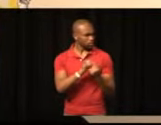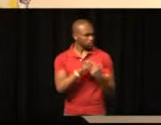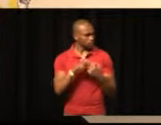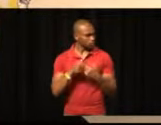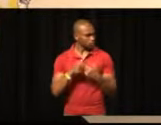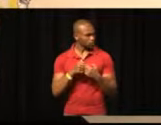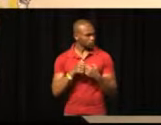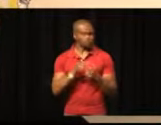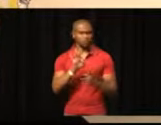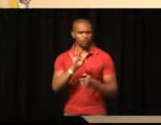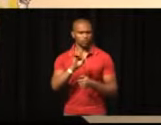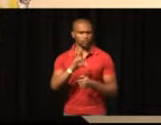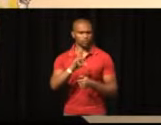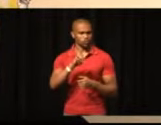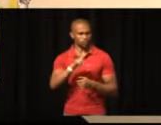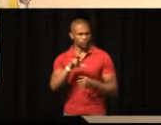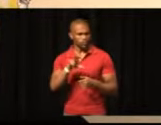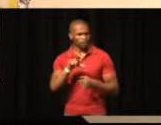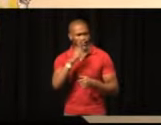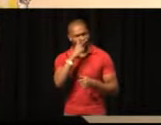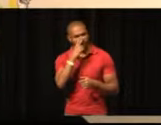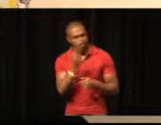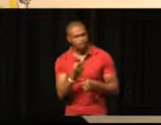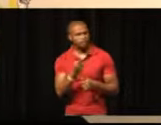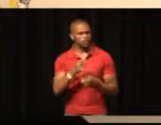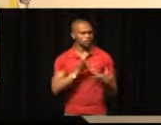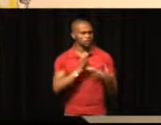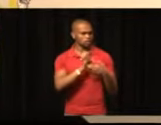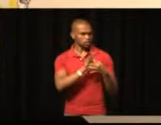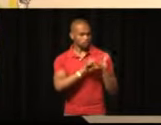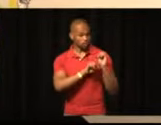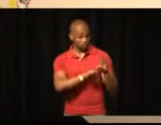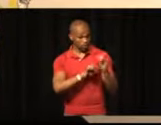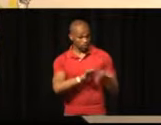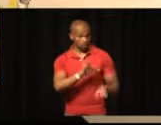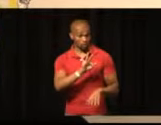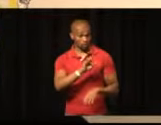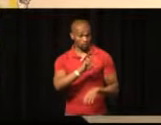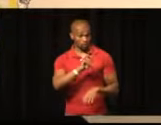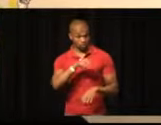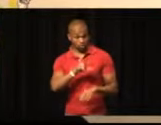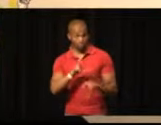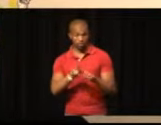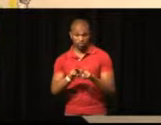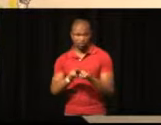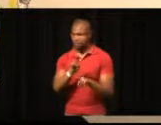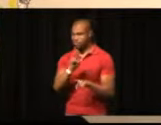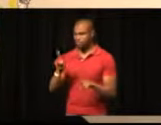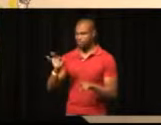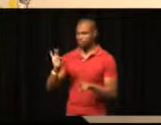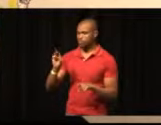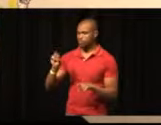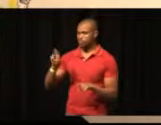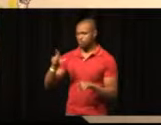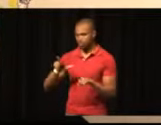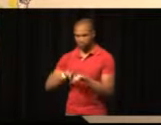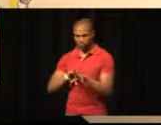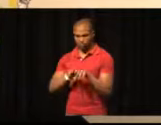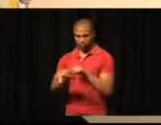con instituciones de enseñanza formal, ¿qué piensa usted de la unión de la enseñanza formal y no formal a través del